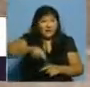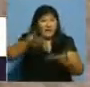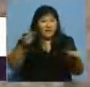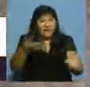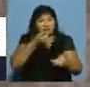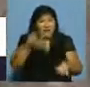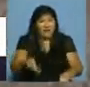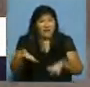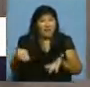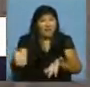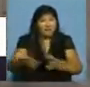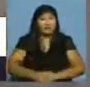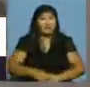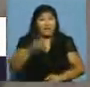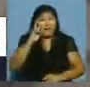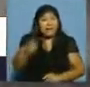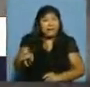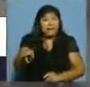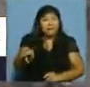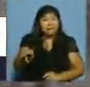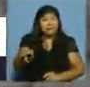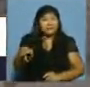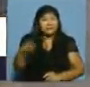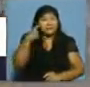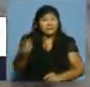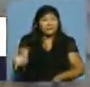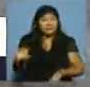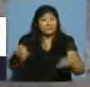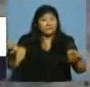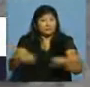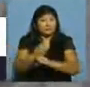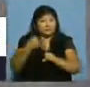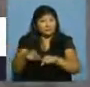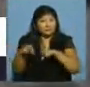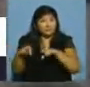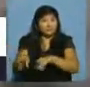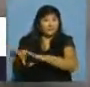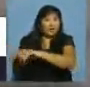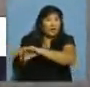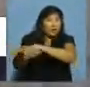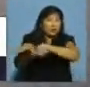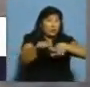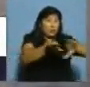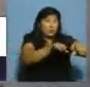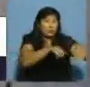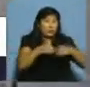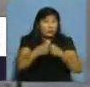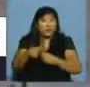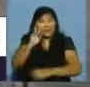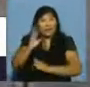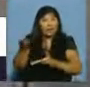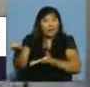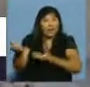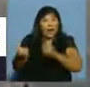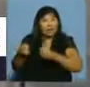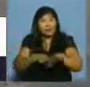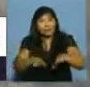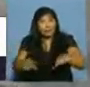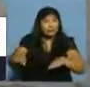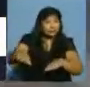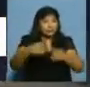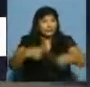de estos pozos. Miren, así está la ruta nacional, así esquivan los autos, las camionetas,